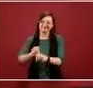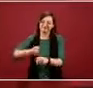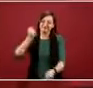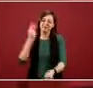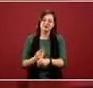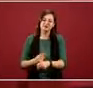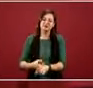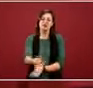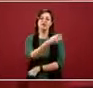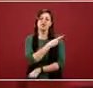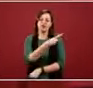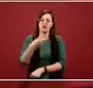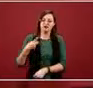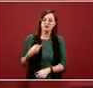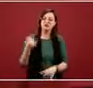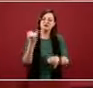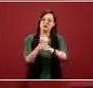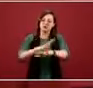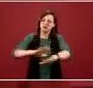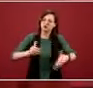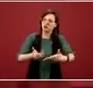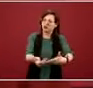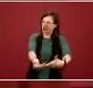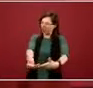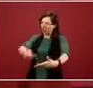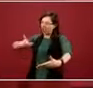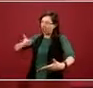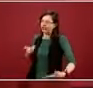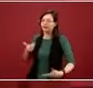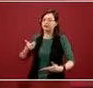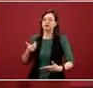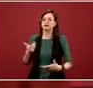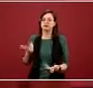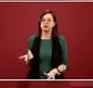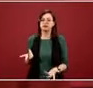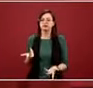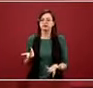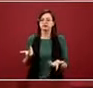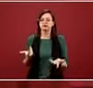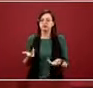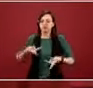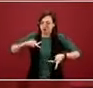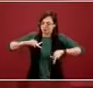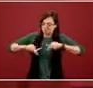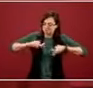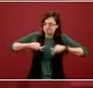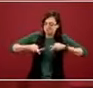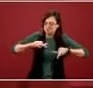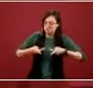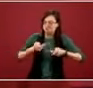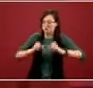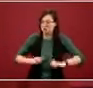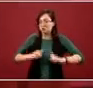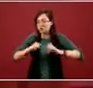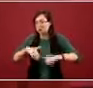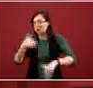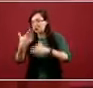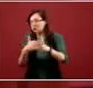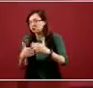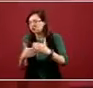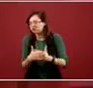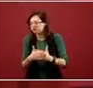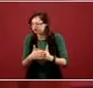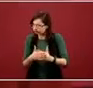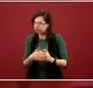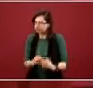que informar desde antes de que las cosas ocurran, cuando uno empieza a prepararse para que ocurra. Y entonces